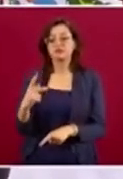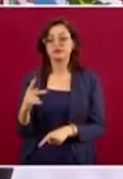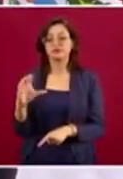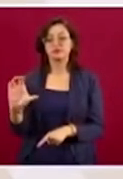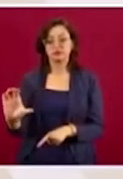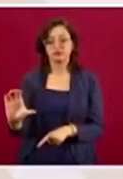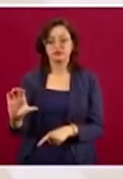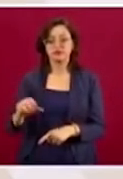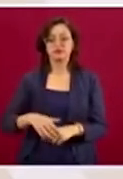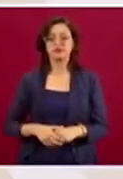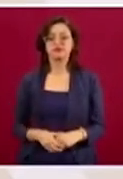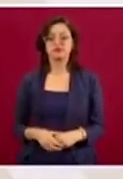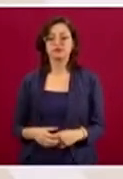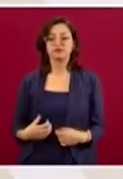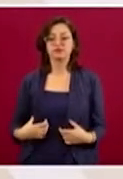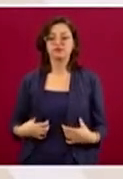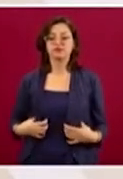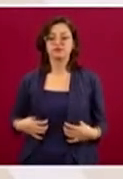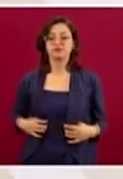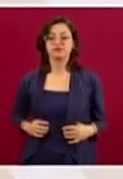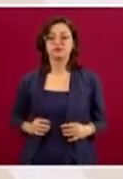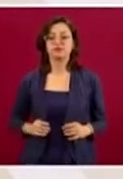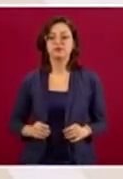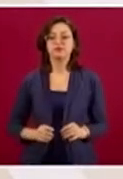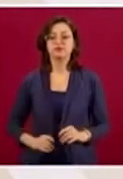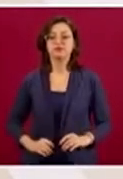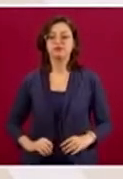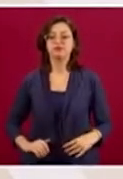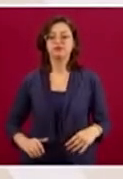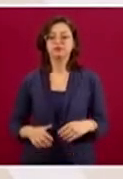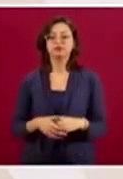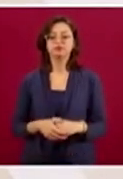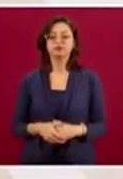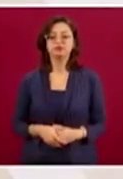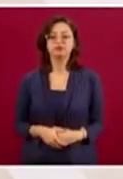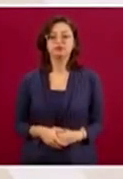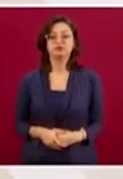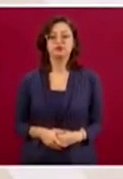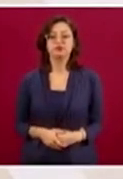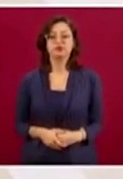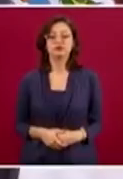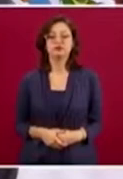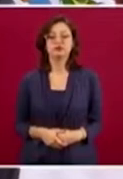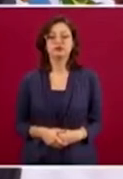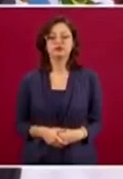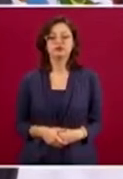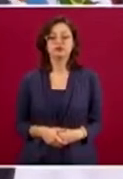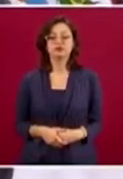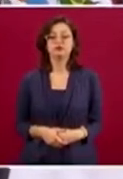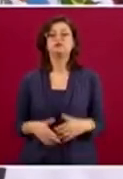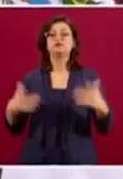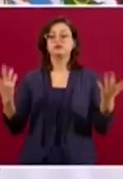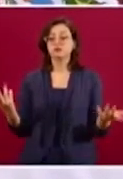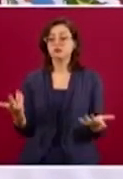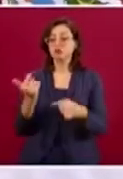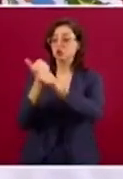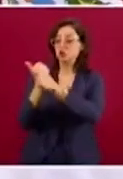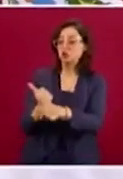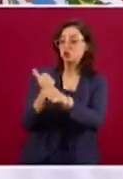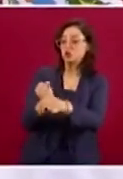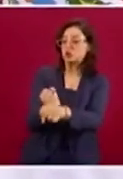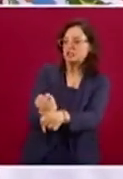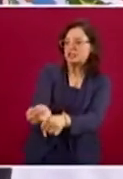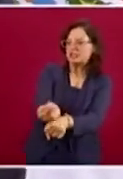y protección ciudadana hemos erradicado la tortura